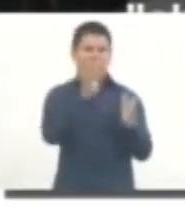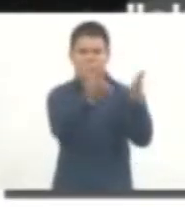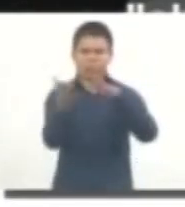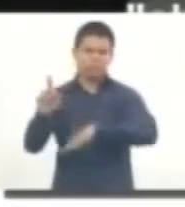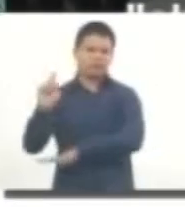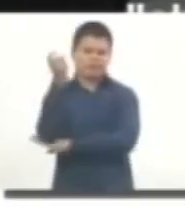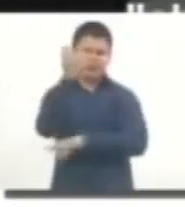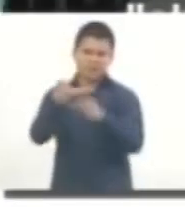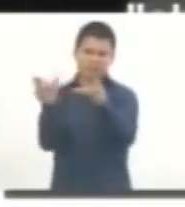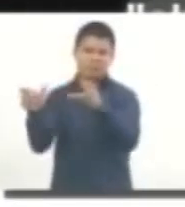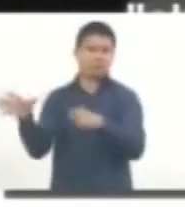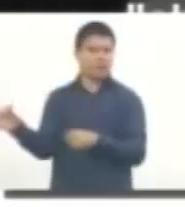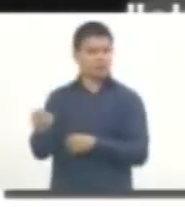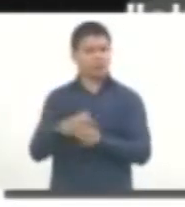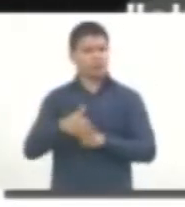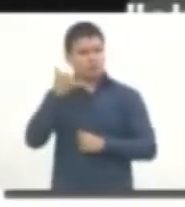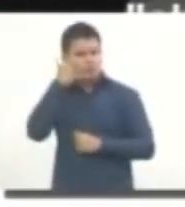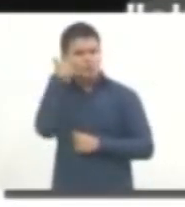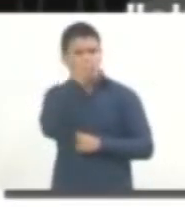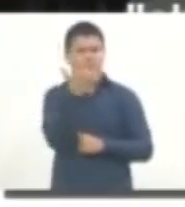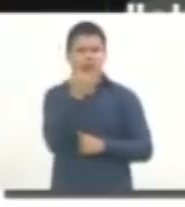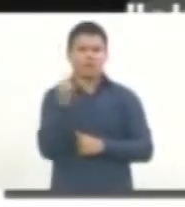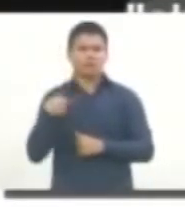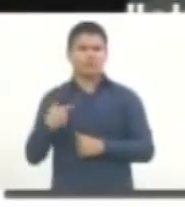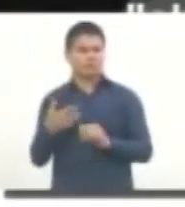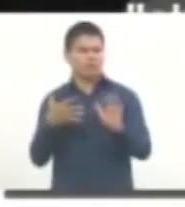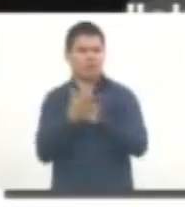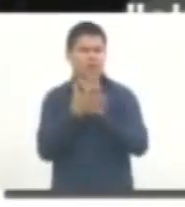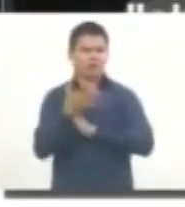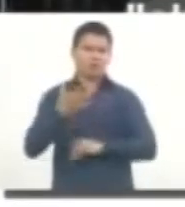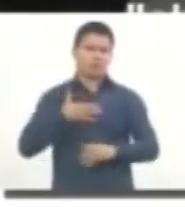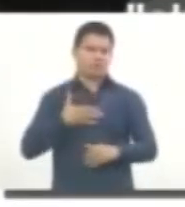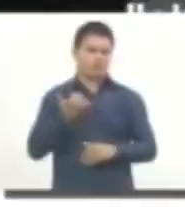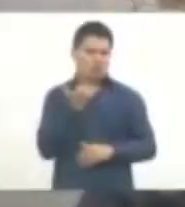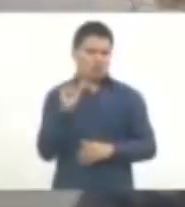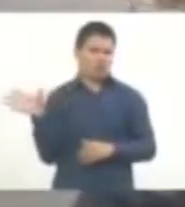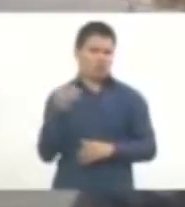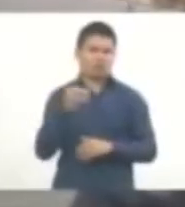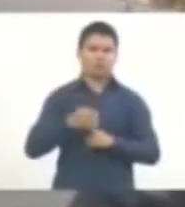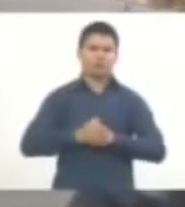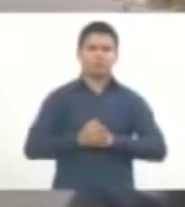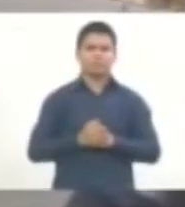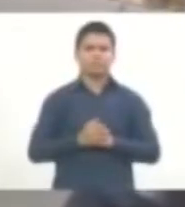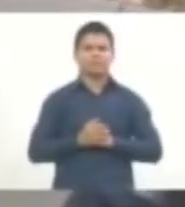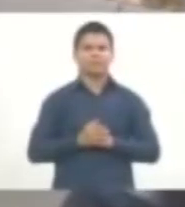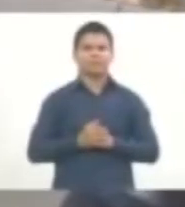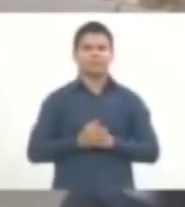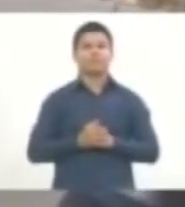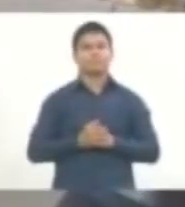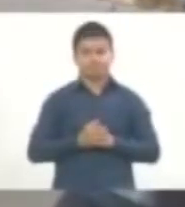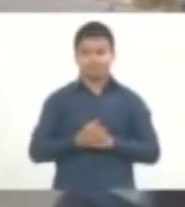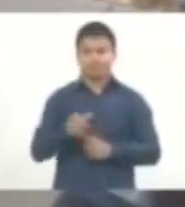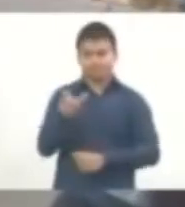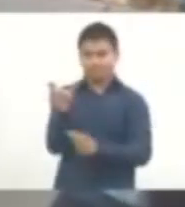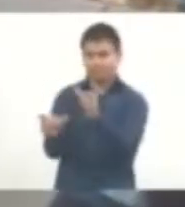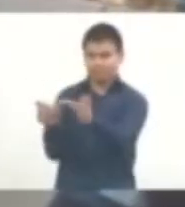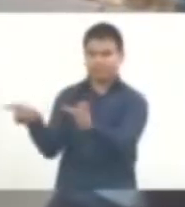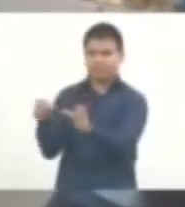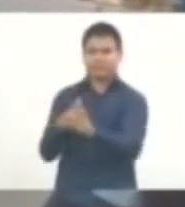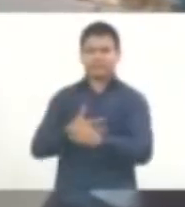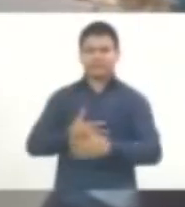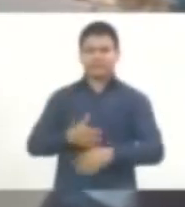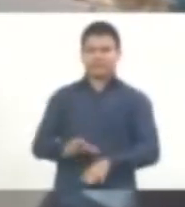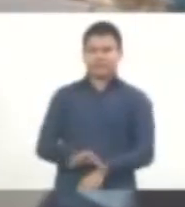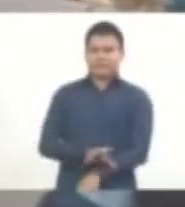sepa, y cuando lo mate lo llamo, entonces ahí todo el mundo va a saber que lo voy a matar yo, ¿sí me entiende? Y mi hermano. A los protagonistas de estos escalofriantes audios se